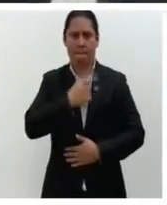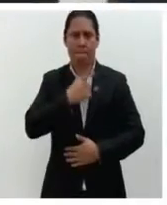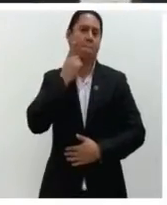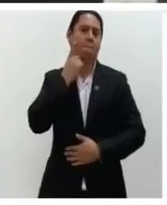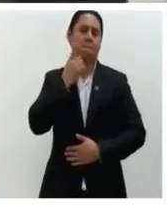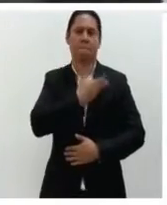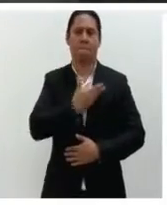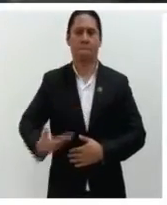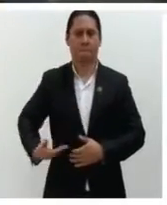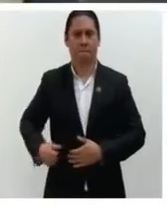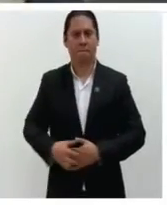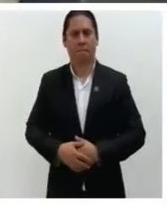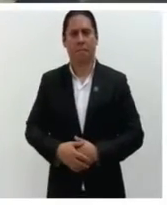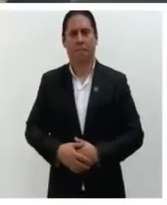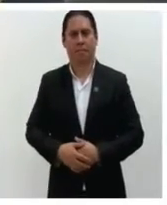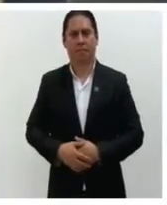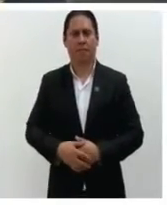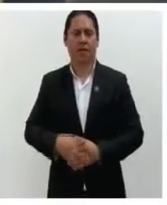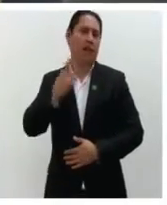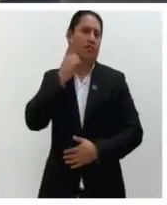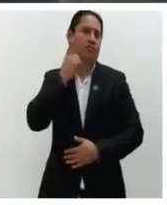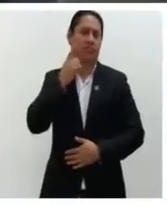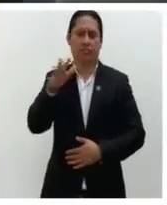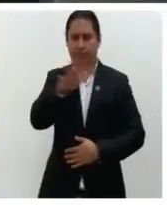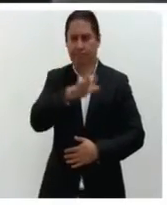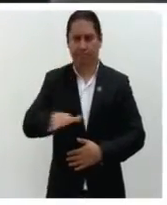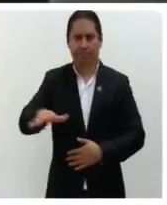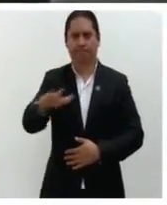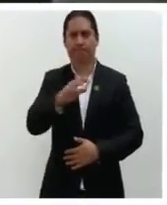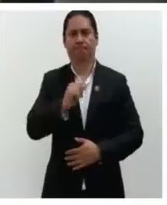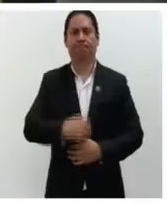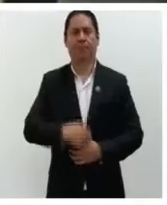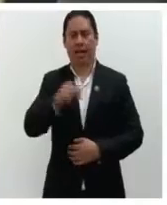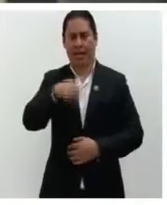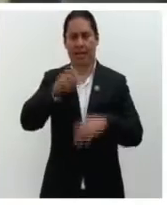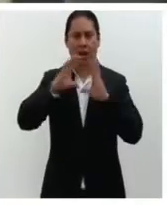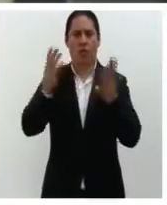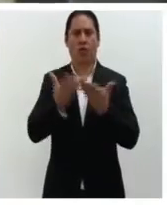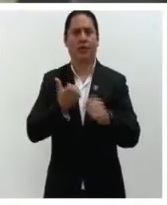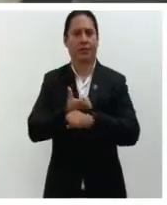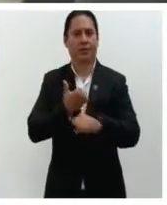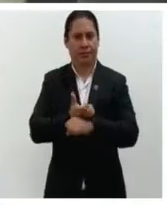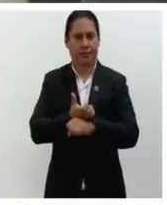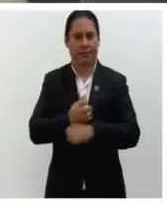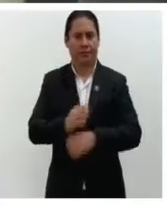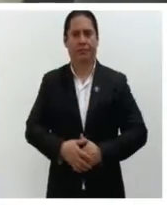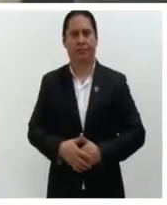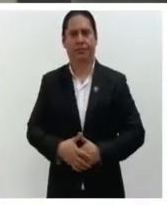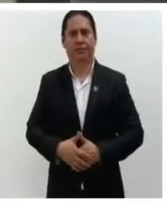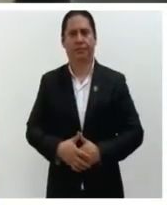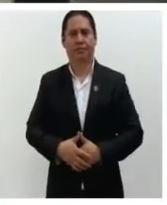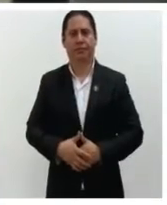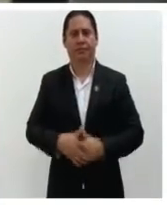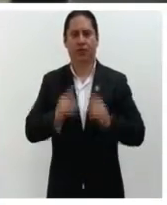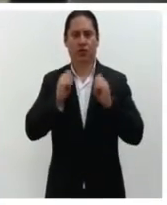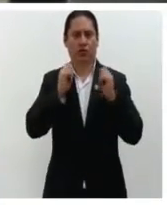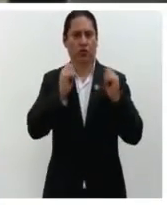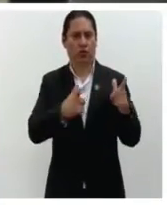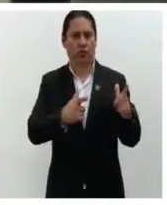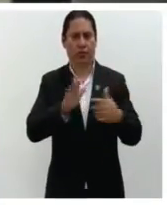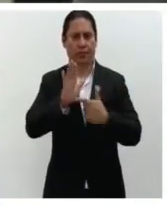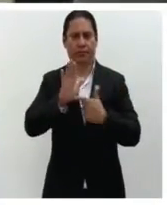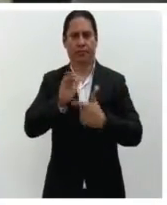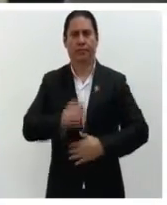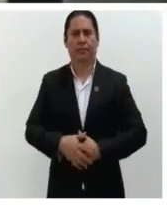presidente. Ciudadano diputado presidente del Honorable Congreso del Estado, de Chiapas,